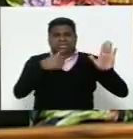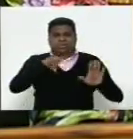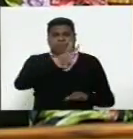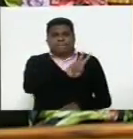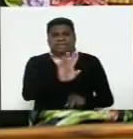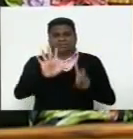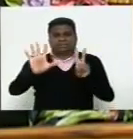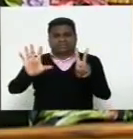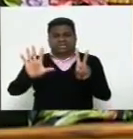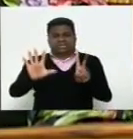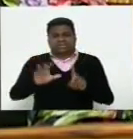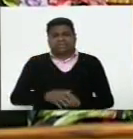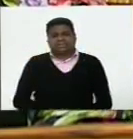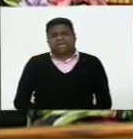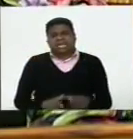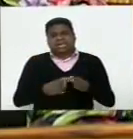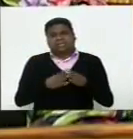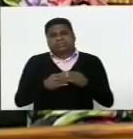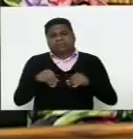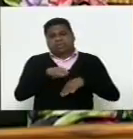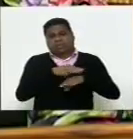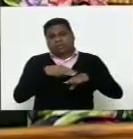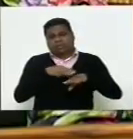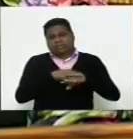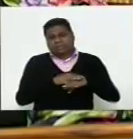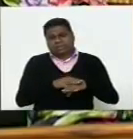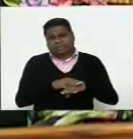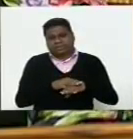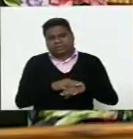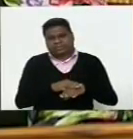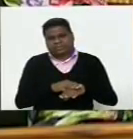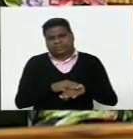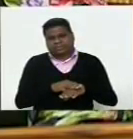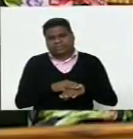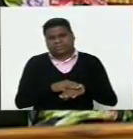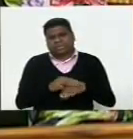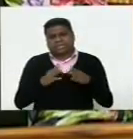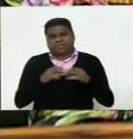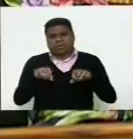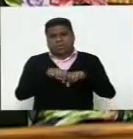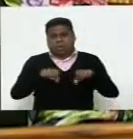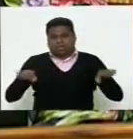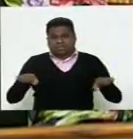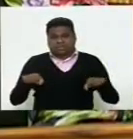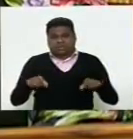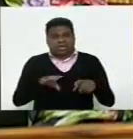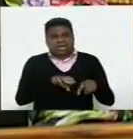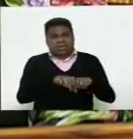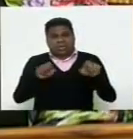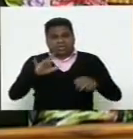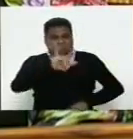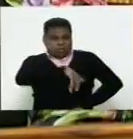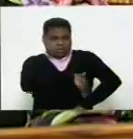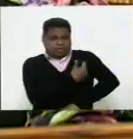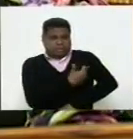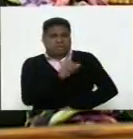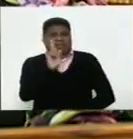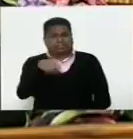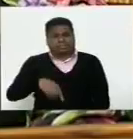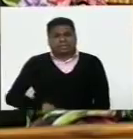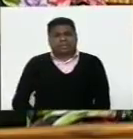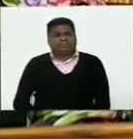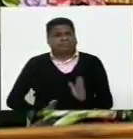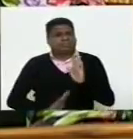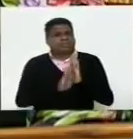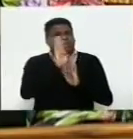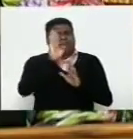los ministerios del Poder Popular con competencia en materia de educación y educación universitaria